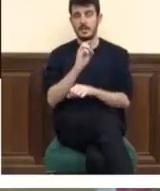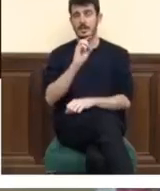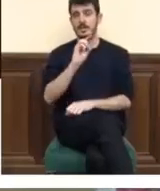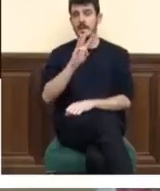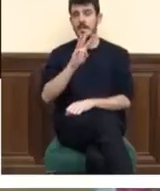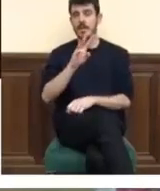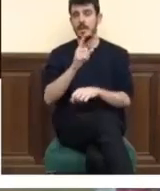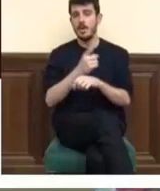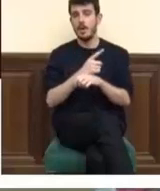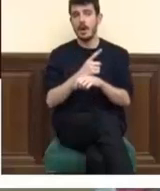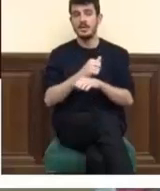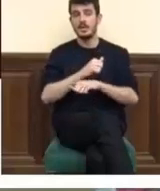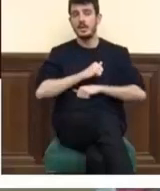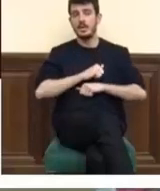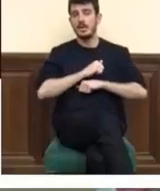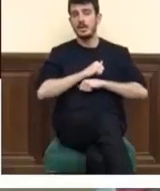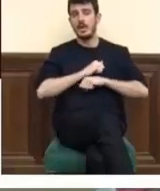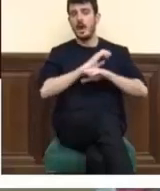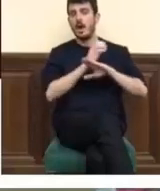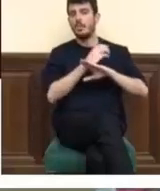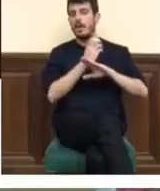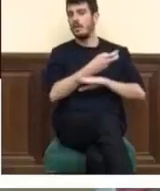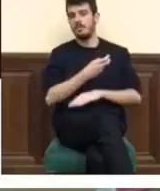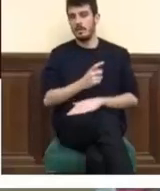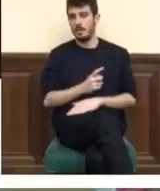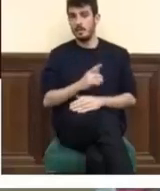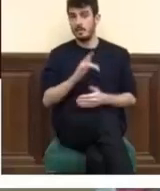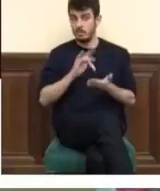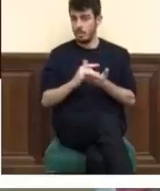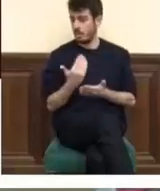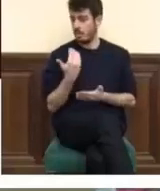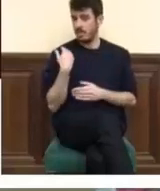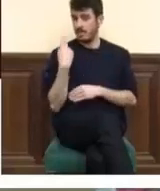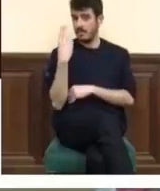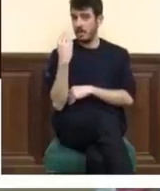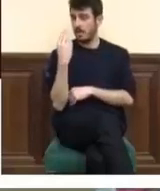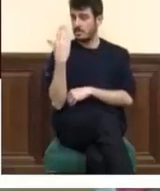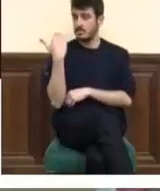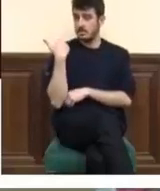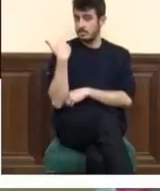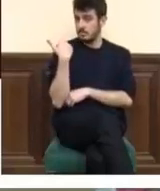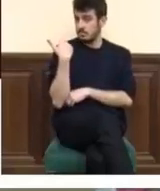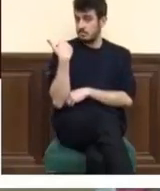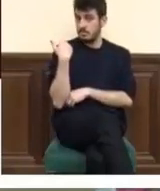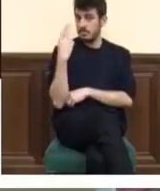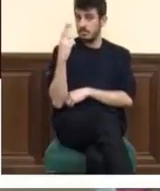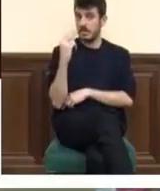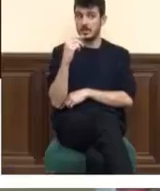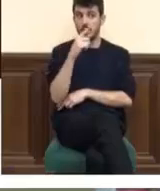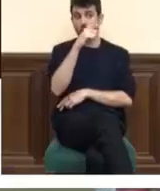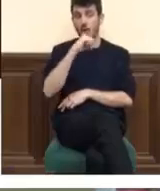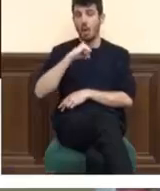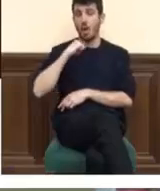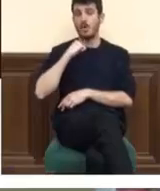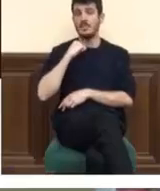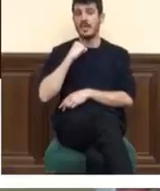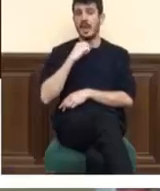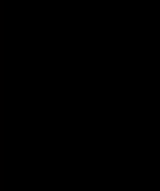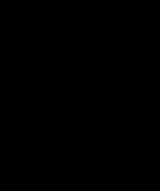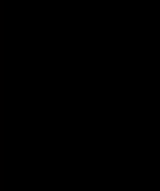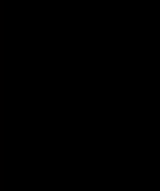13 horas esperando una ambulancia. Esto ocurrió el viernes pasado en el hospital